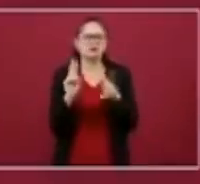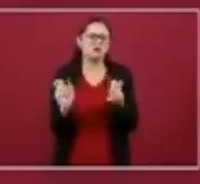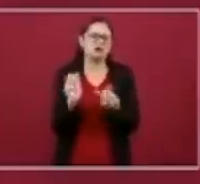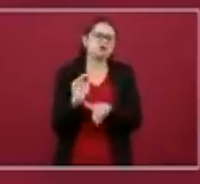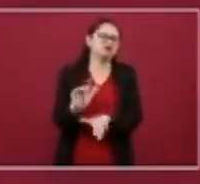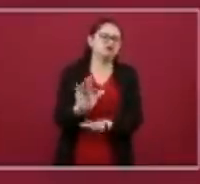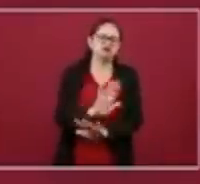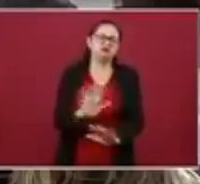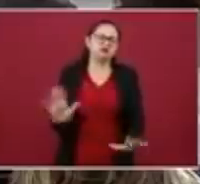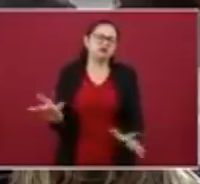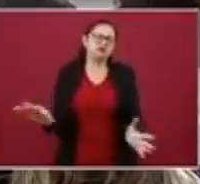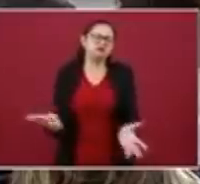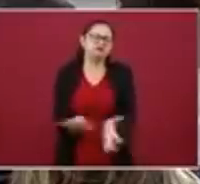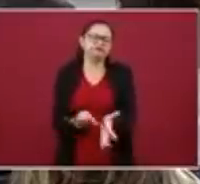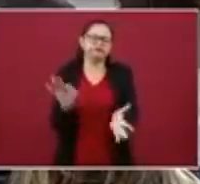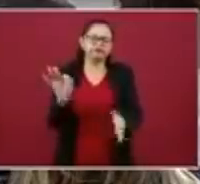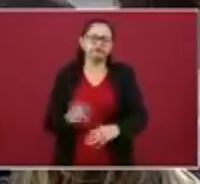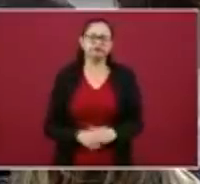asunto